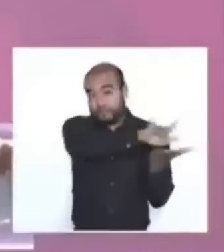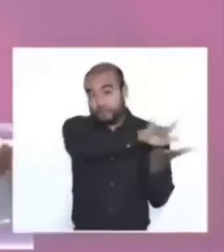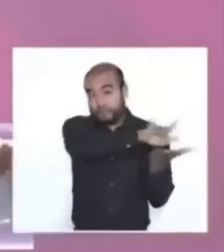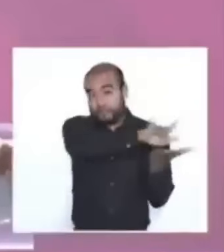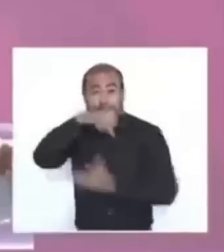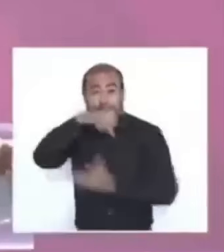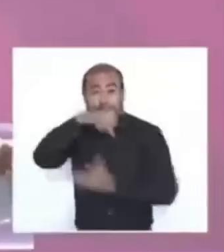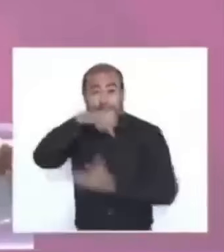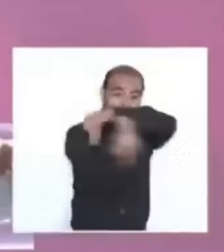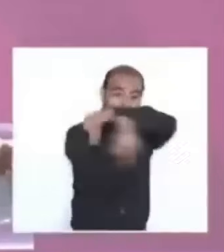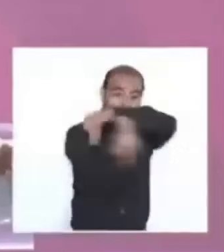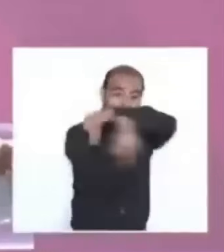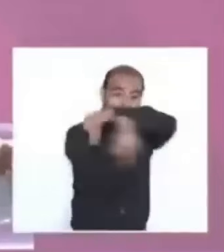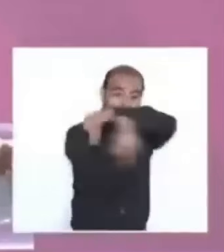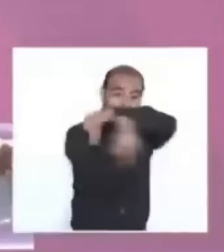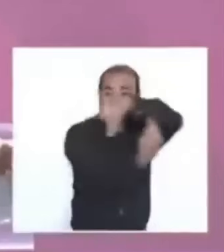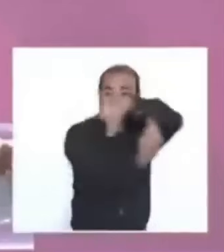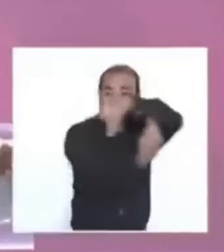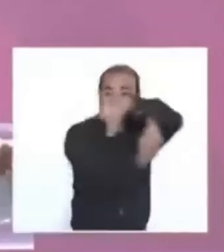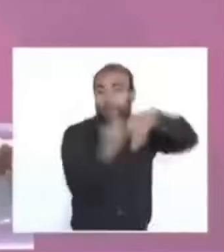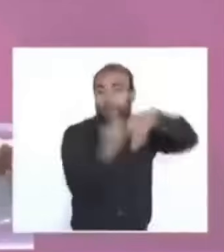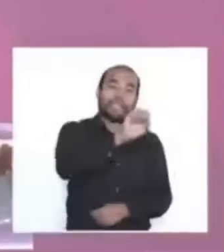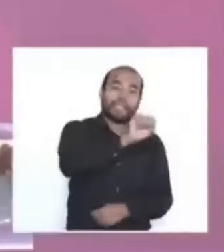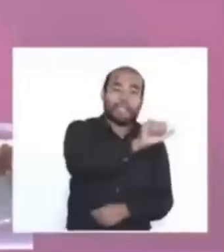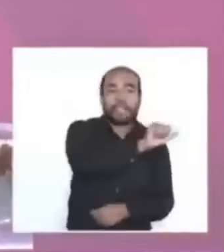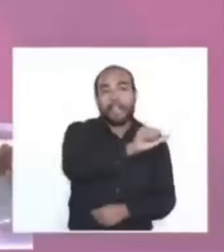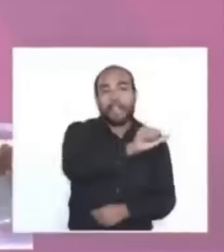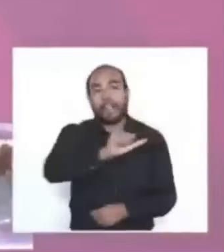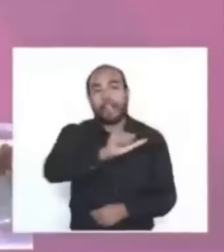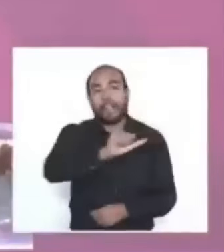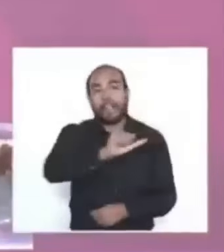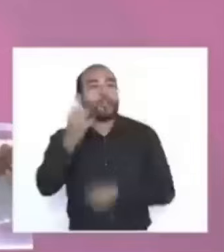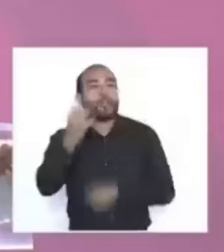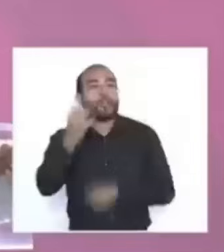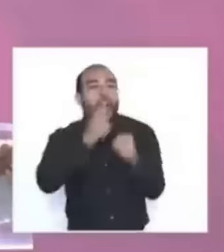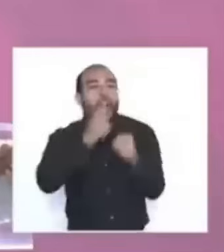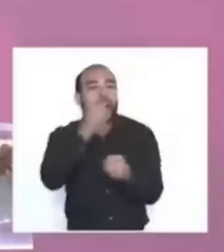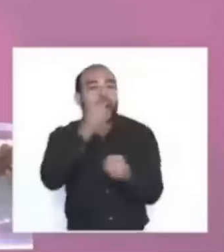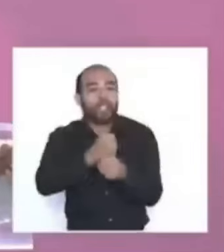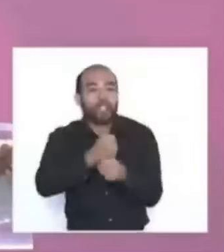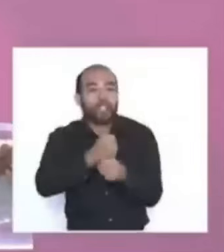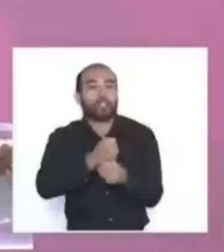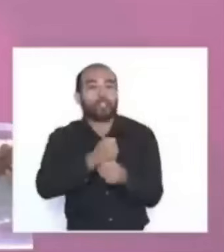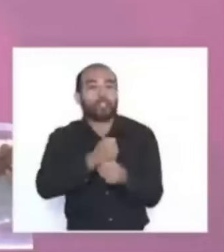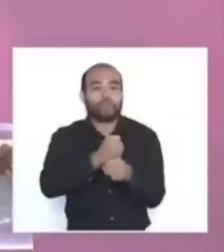de 60 a 64 años de edad.